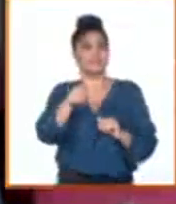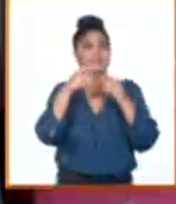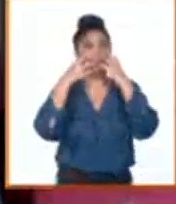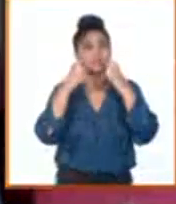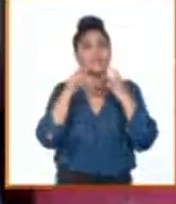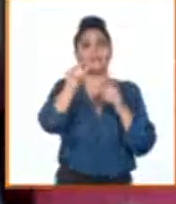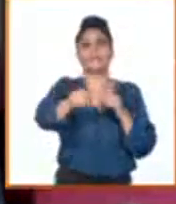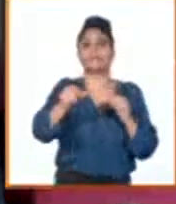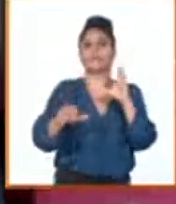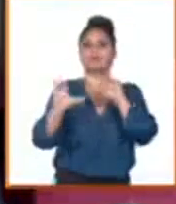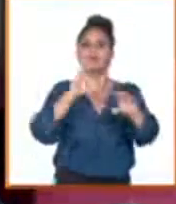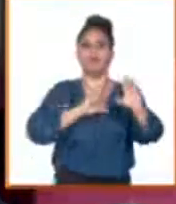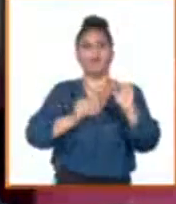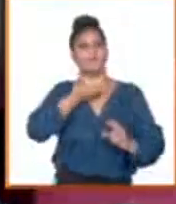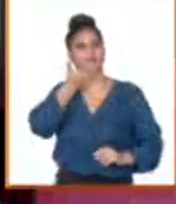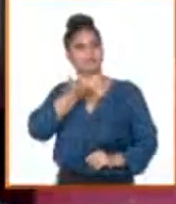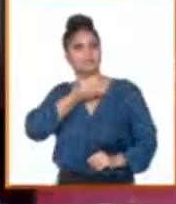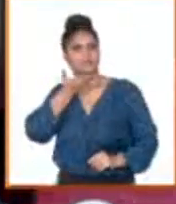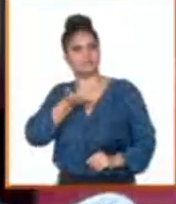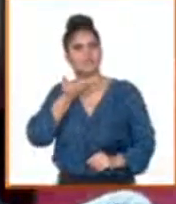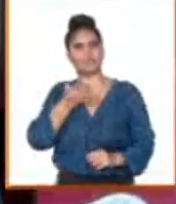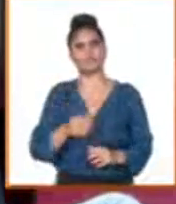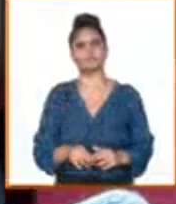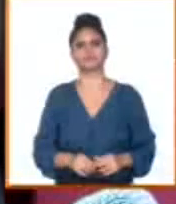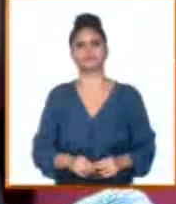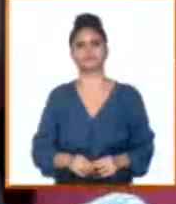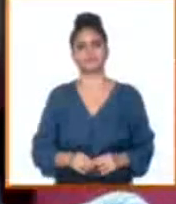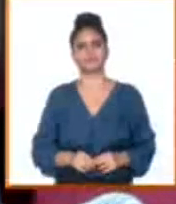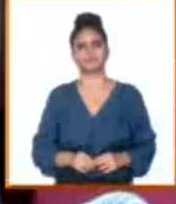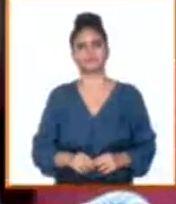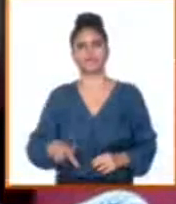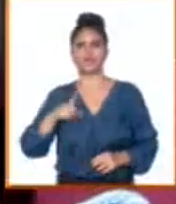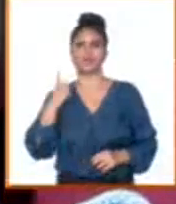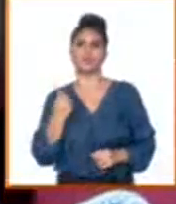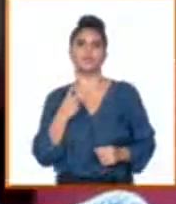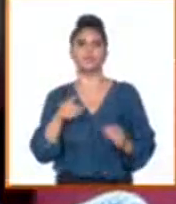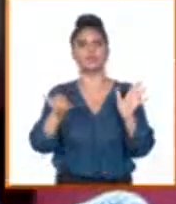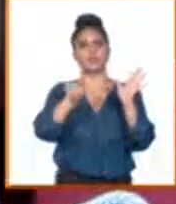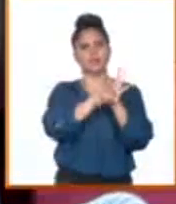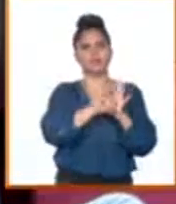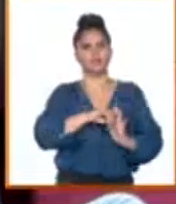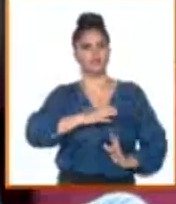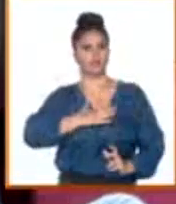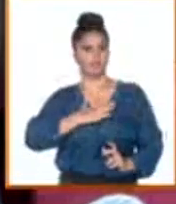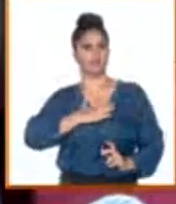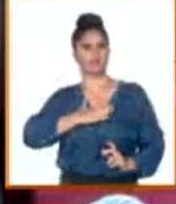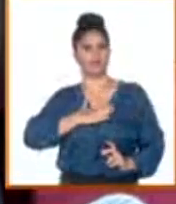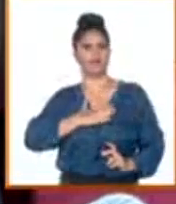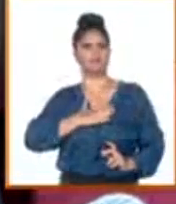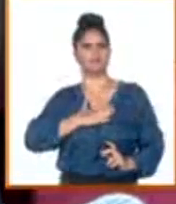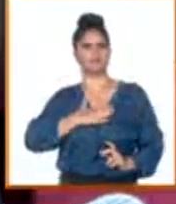para proteger siempre lo autóctono. Nuestra identidad, nuestras raíces